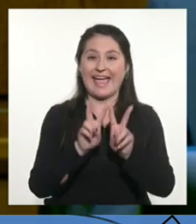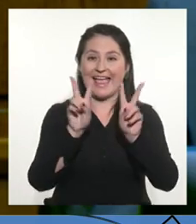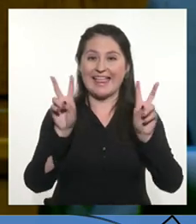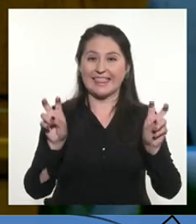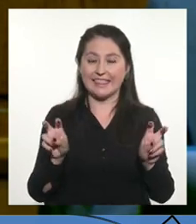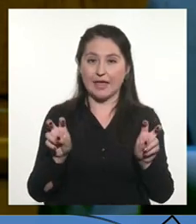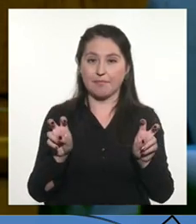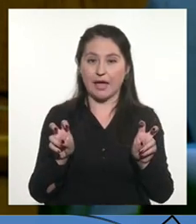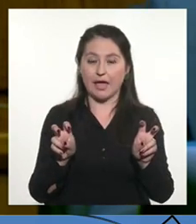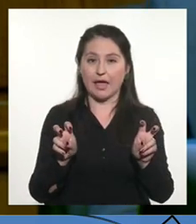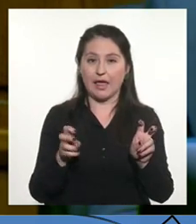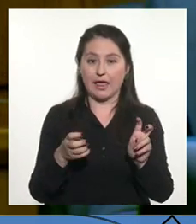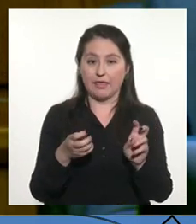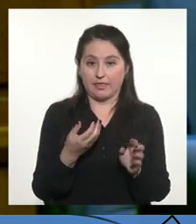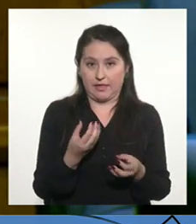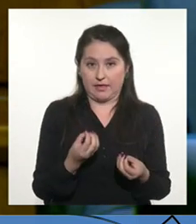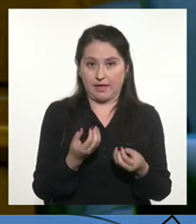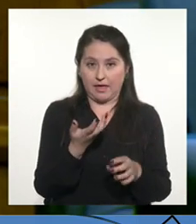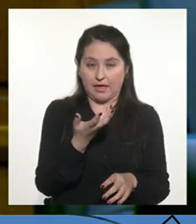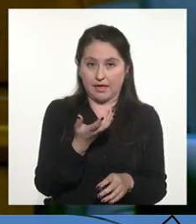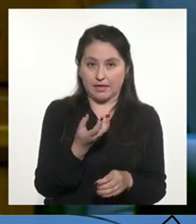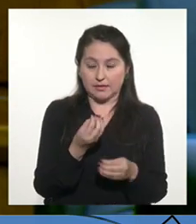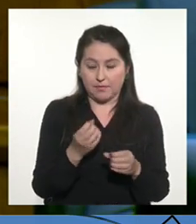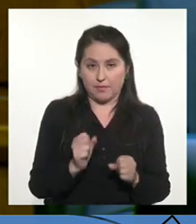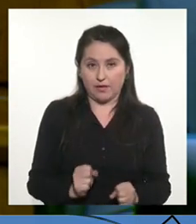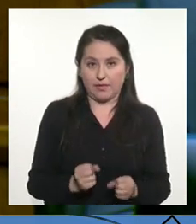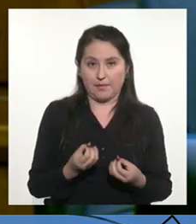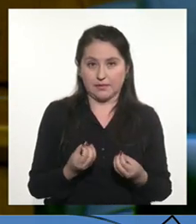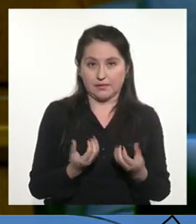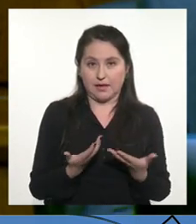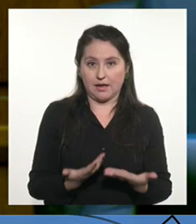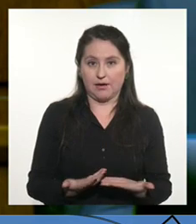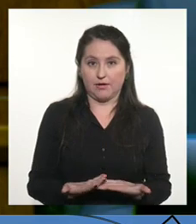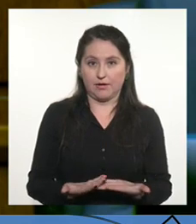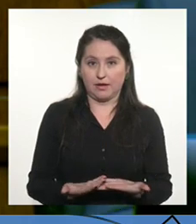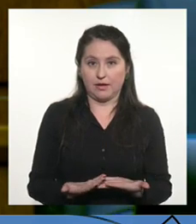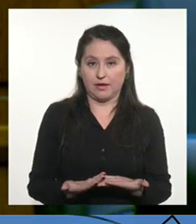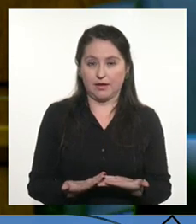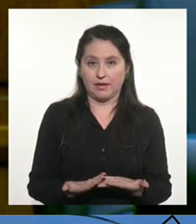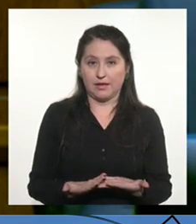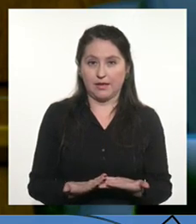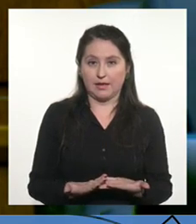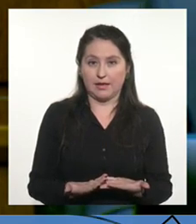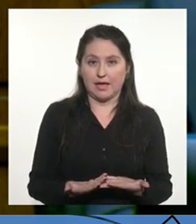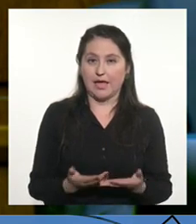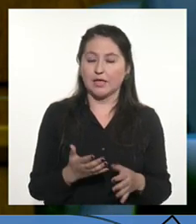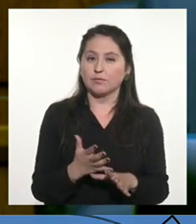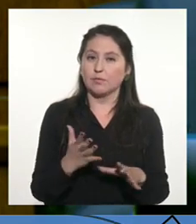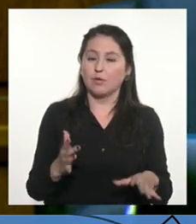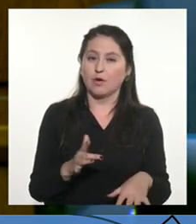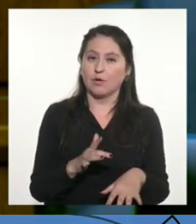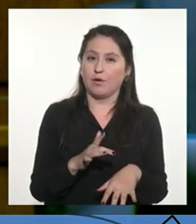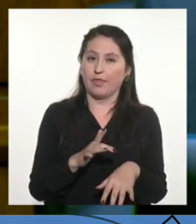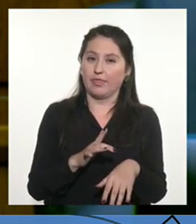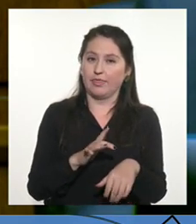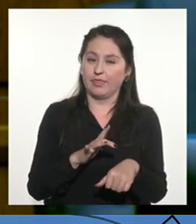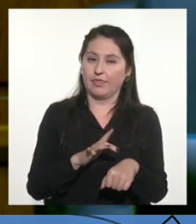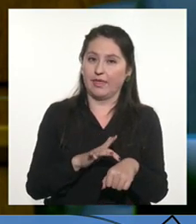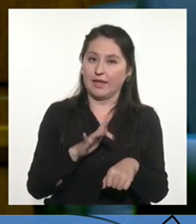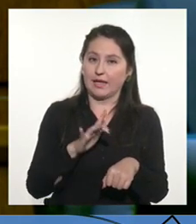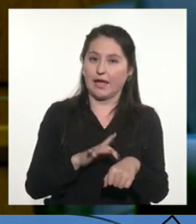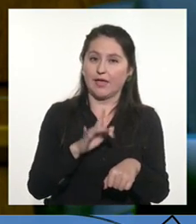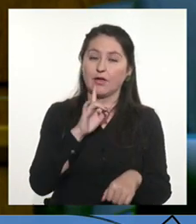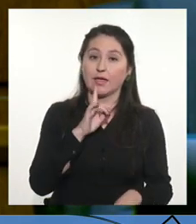de las normas legales la verdad es que un tema sumamente delicado para todos los que han